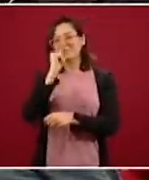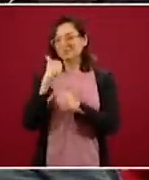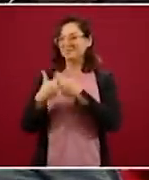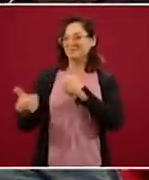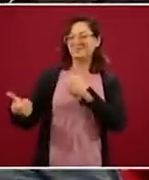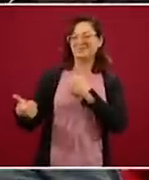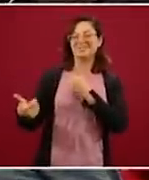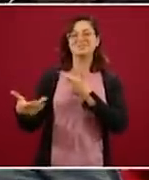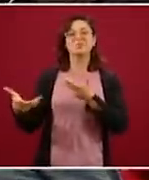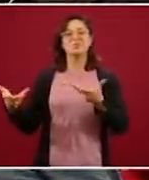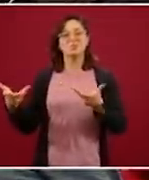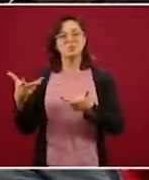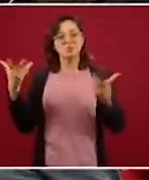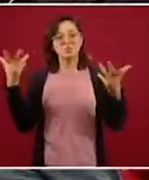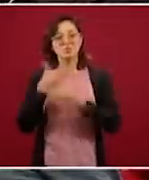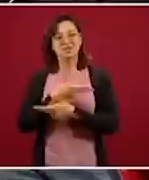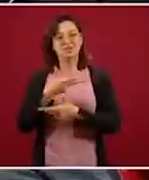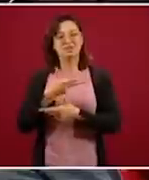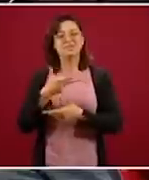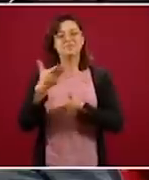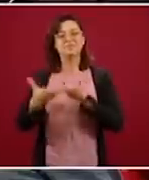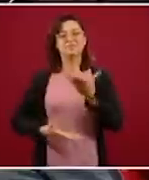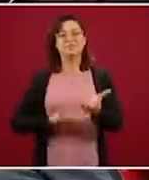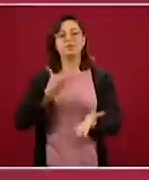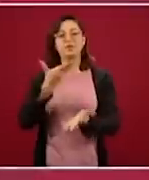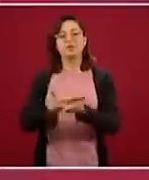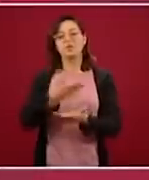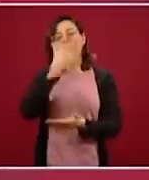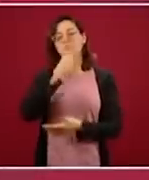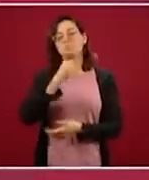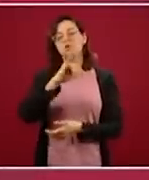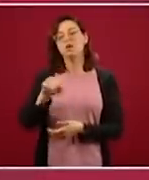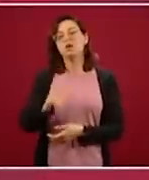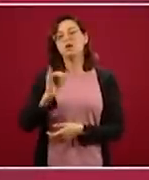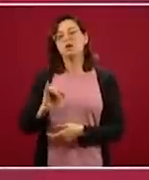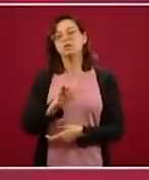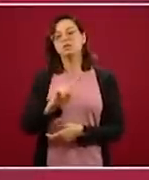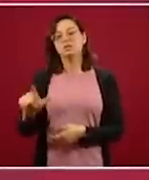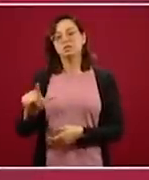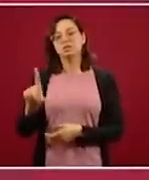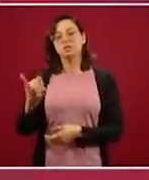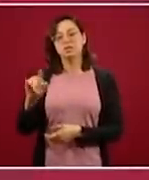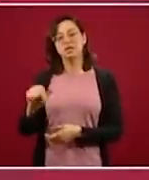Esto lo propuso Gil Díaz. Sí.